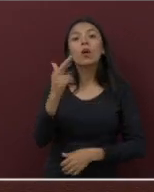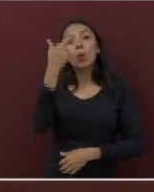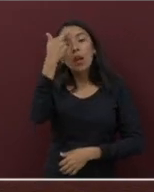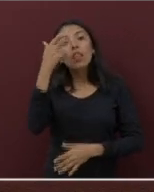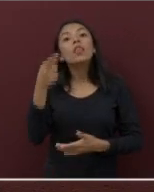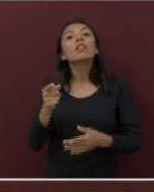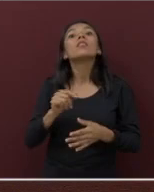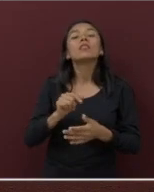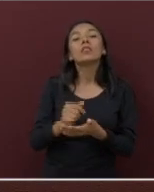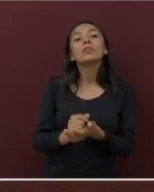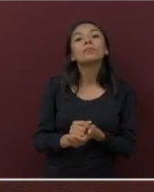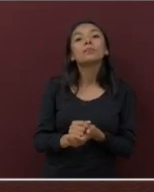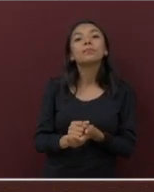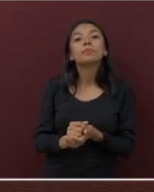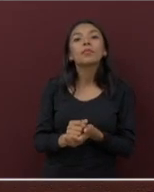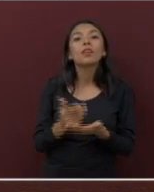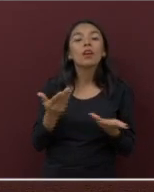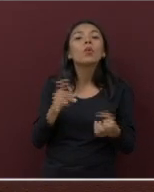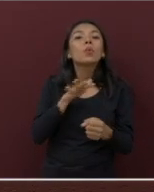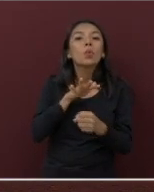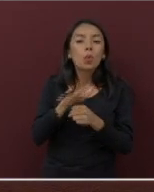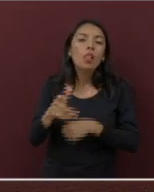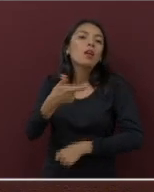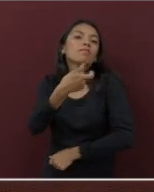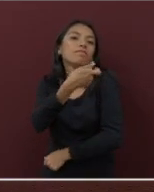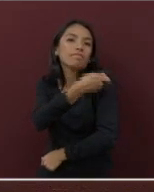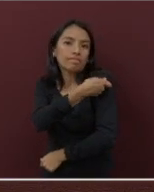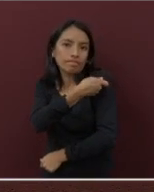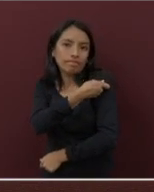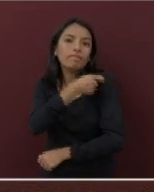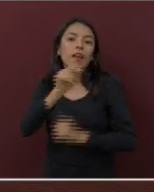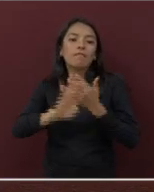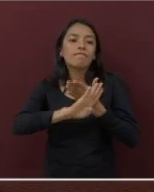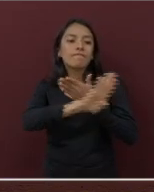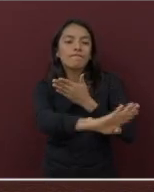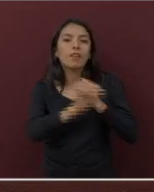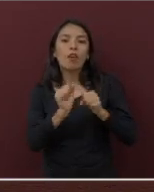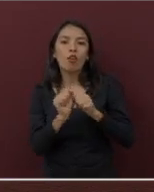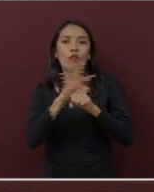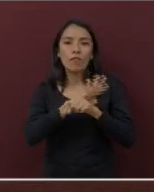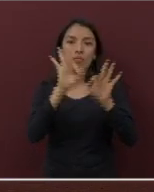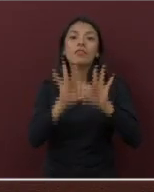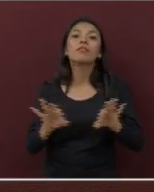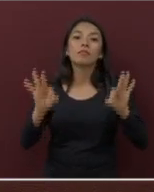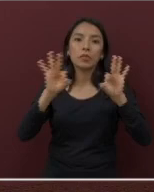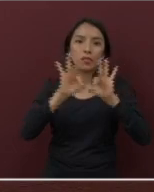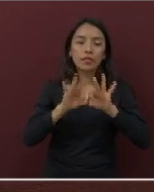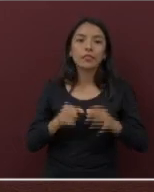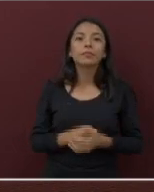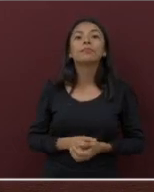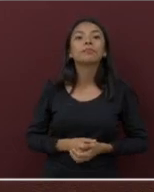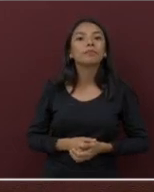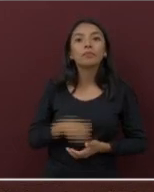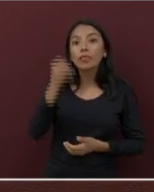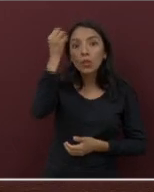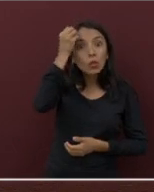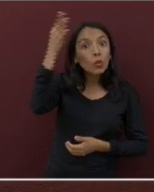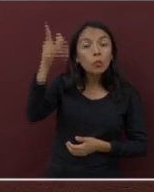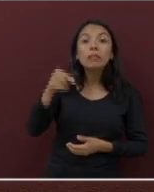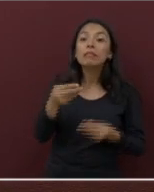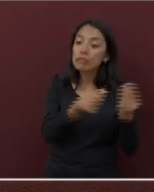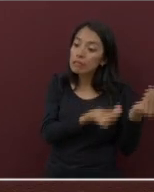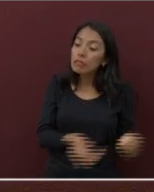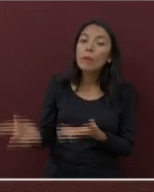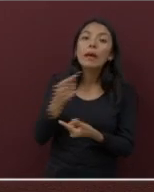es aplicarse o complementar su esquema de vacunación contra COVID-19. No olviden llevar a las niñas y niños